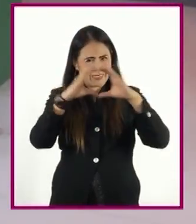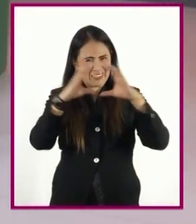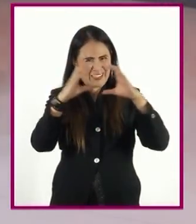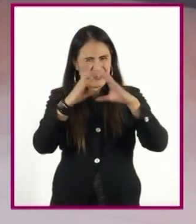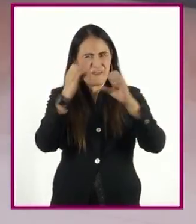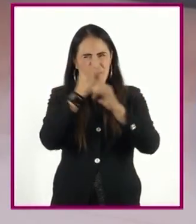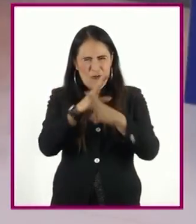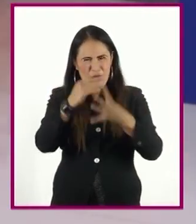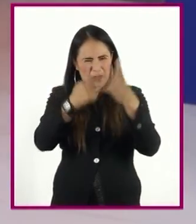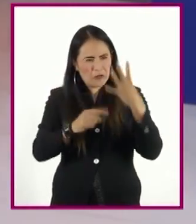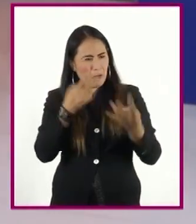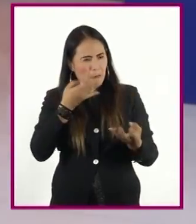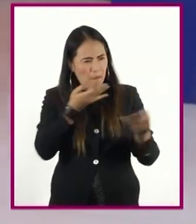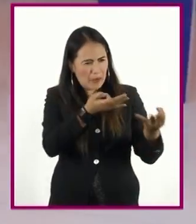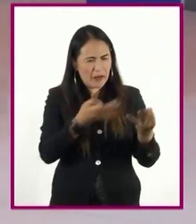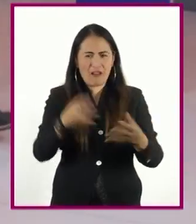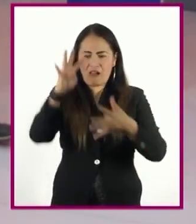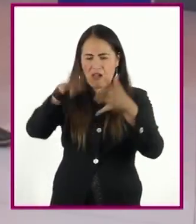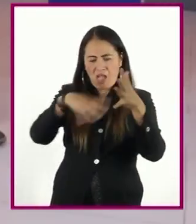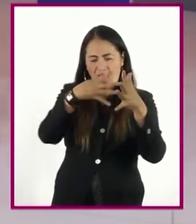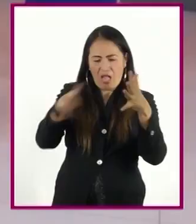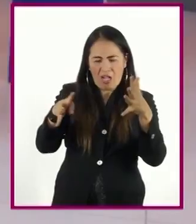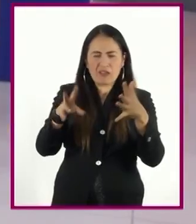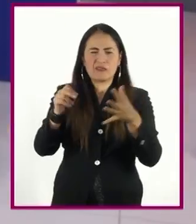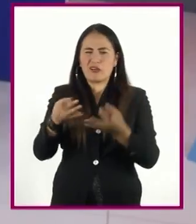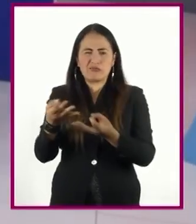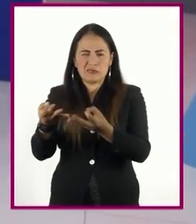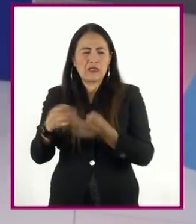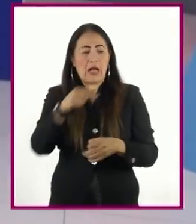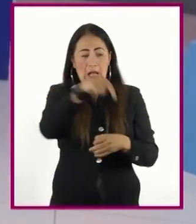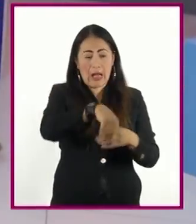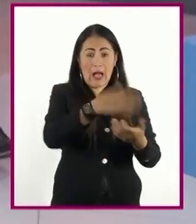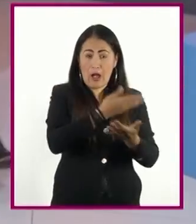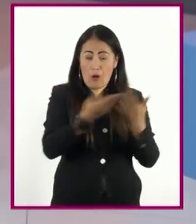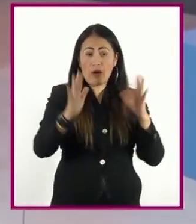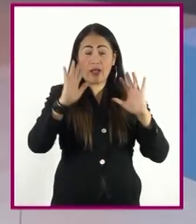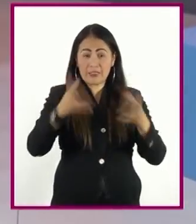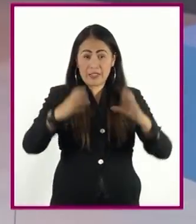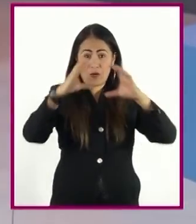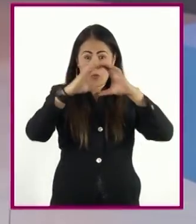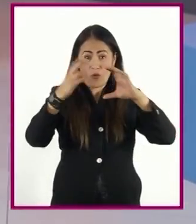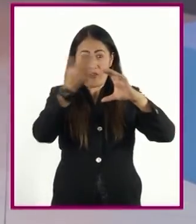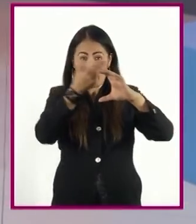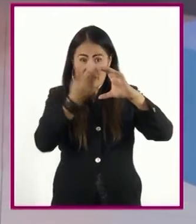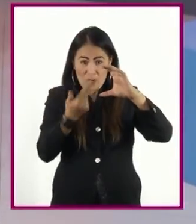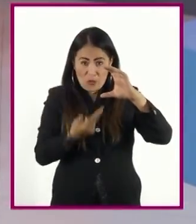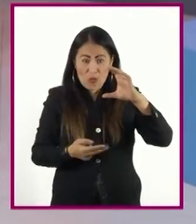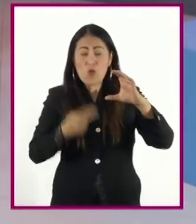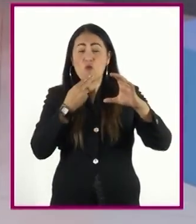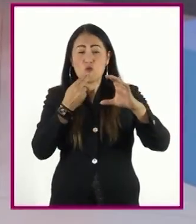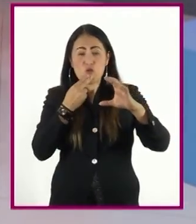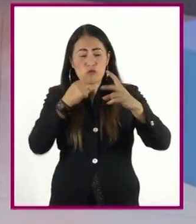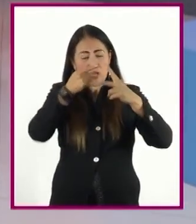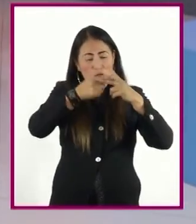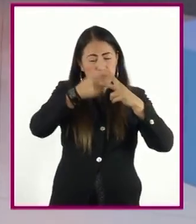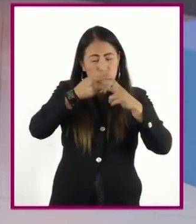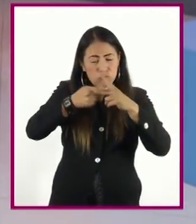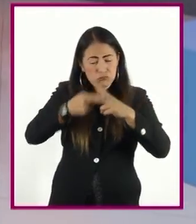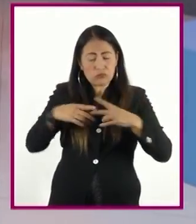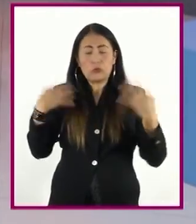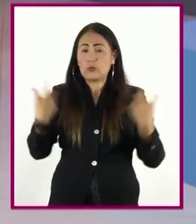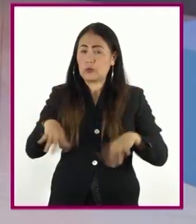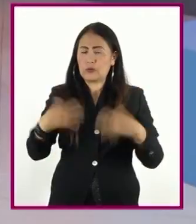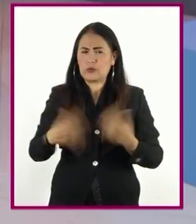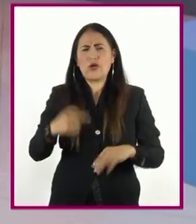solo ver su contenido en una tabla. Y ahora que veo la gráfica ya terminada y que sé que se ocuparon muchos cálculos para realizarla,